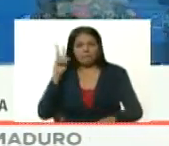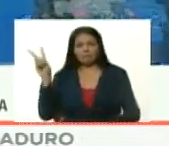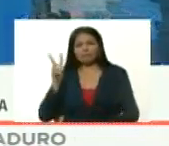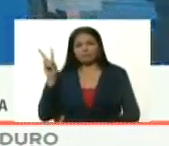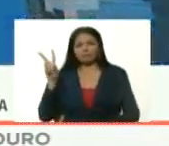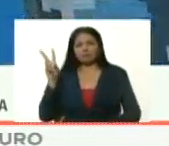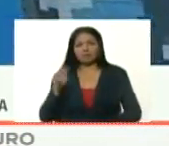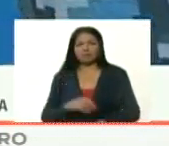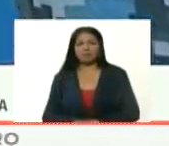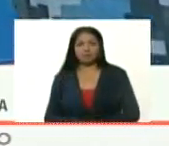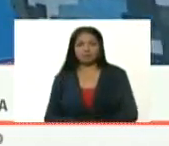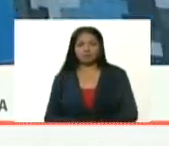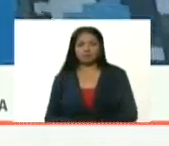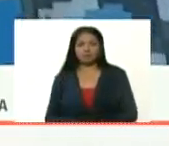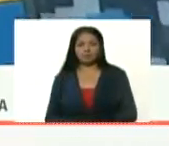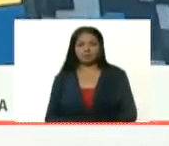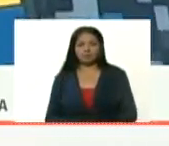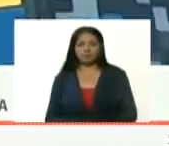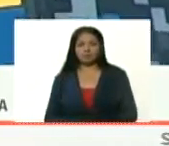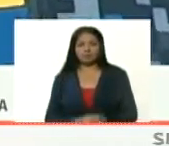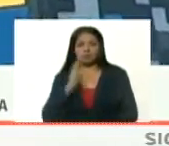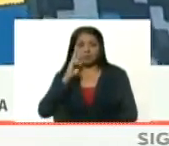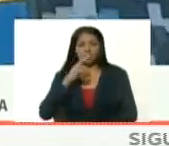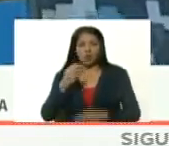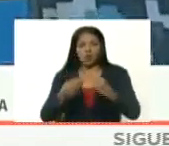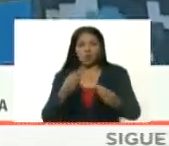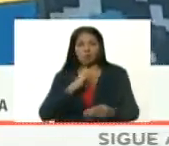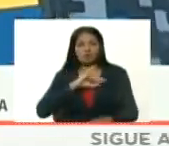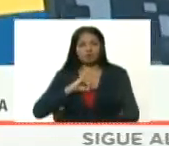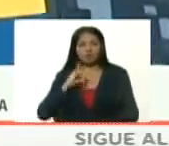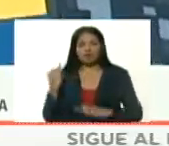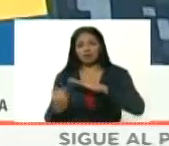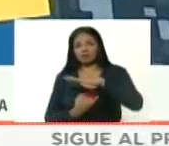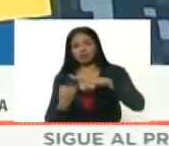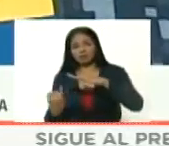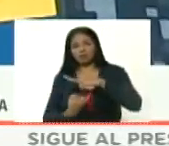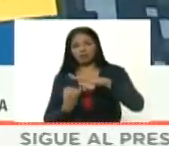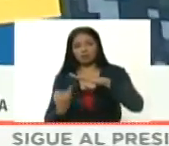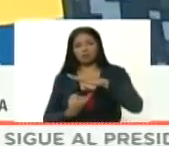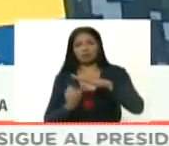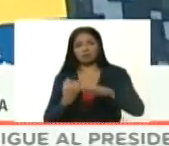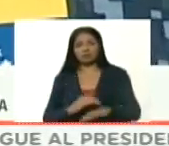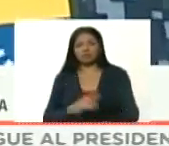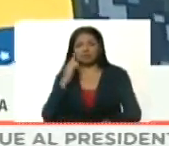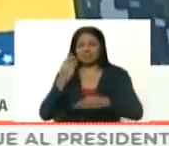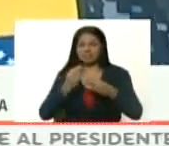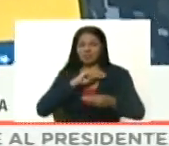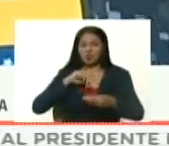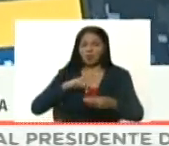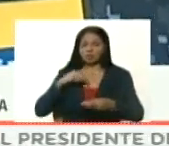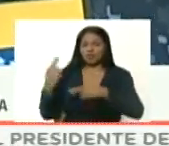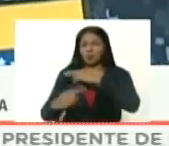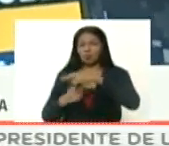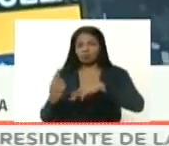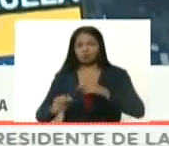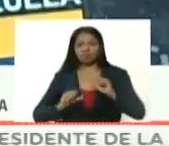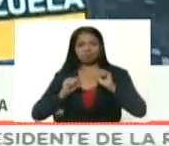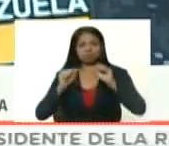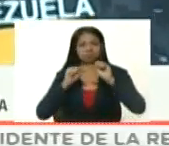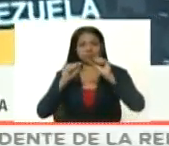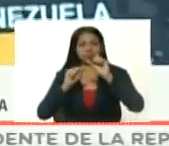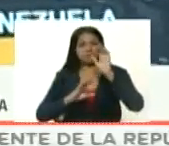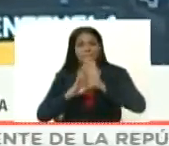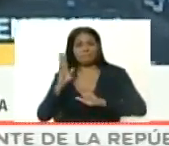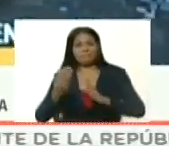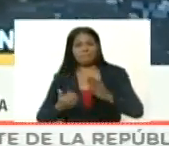Y cuando veo cómo las instituciones que han sido creadas por la revolución avanzan, cómo